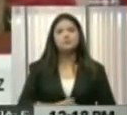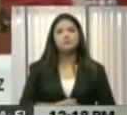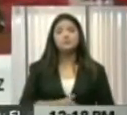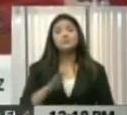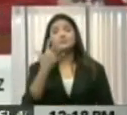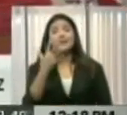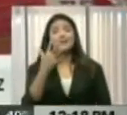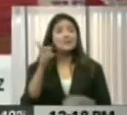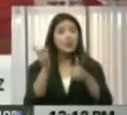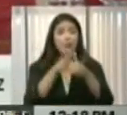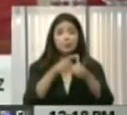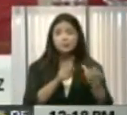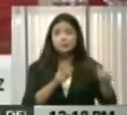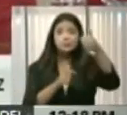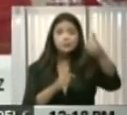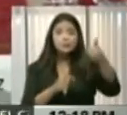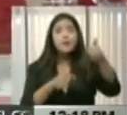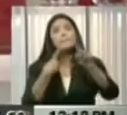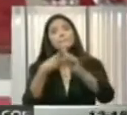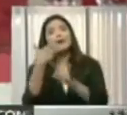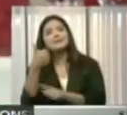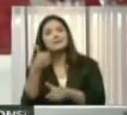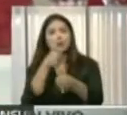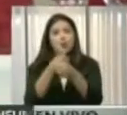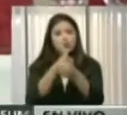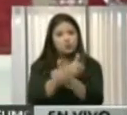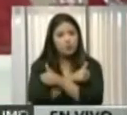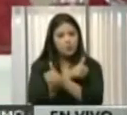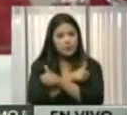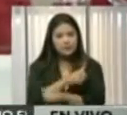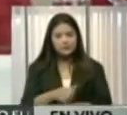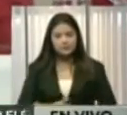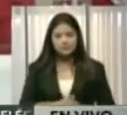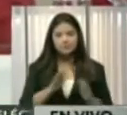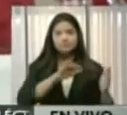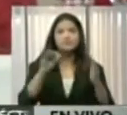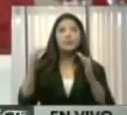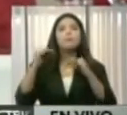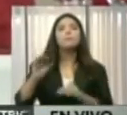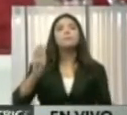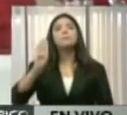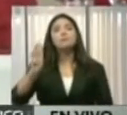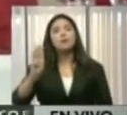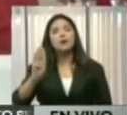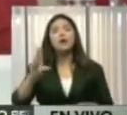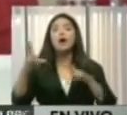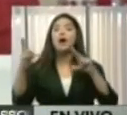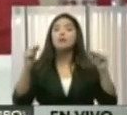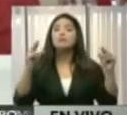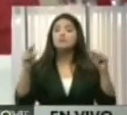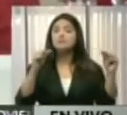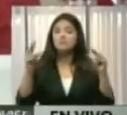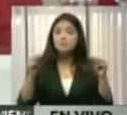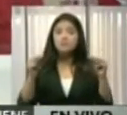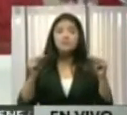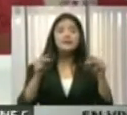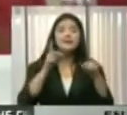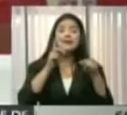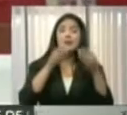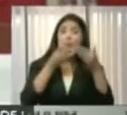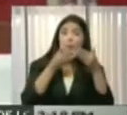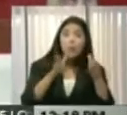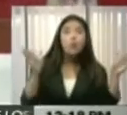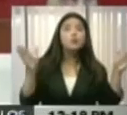5 principales y 5 suplentes. B. Las conversaciones en la fase pública